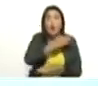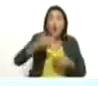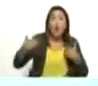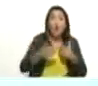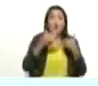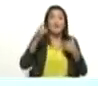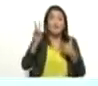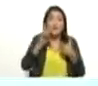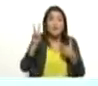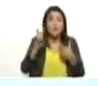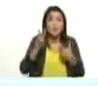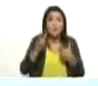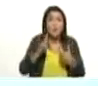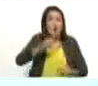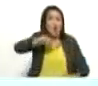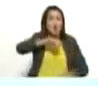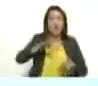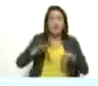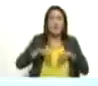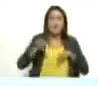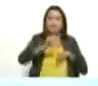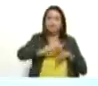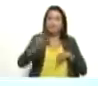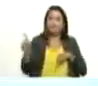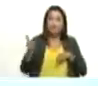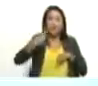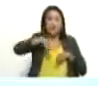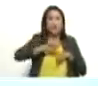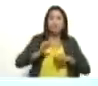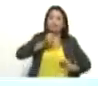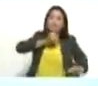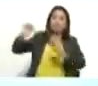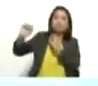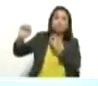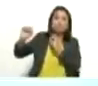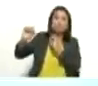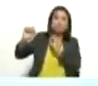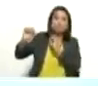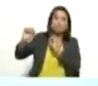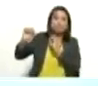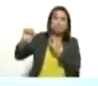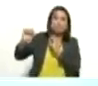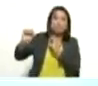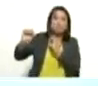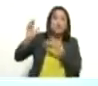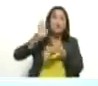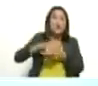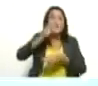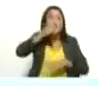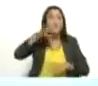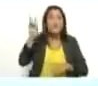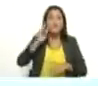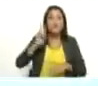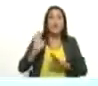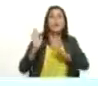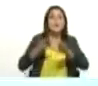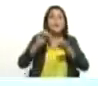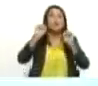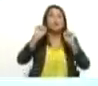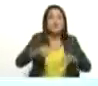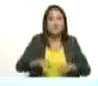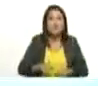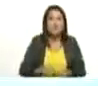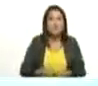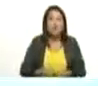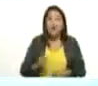del mundo. Y nosotros lo rechazamos, lo repudiamos y lo enfrentamos también con el apoyo de todo el pueblo de Venezuela, que repudia